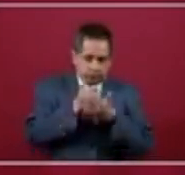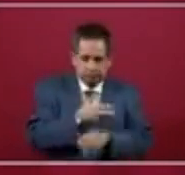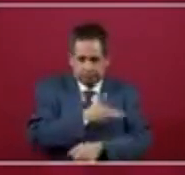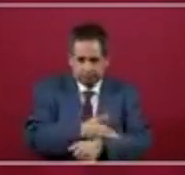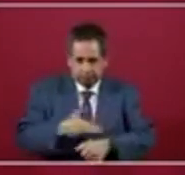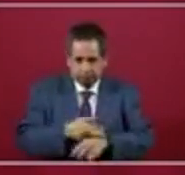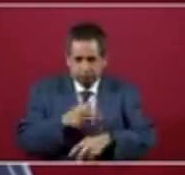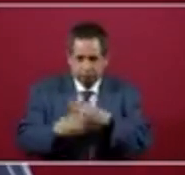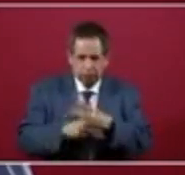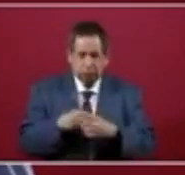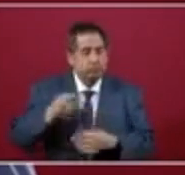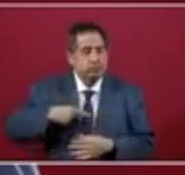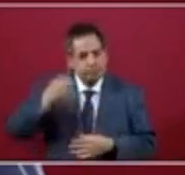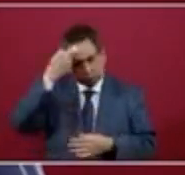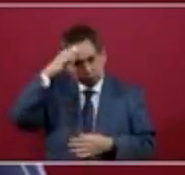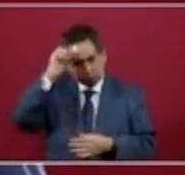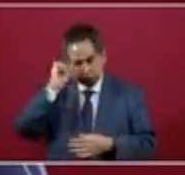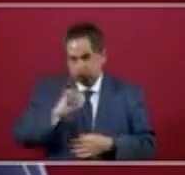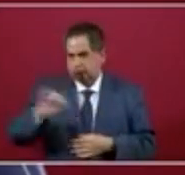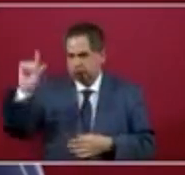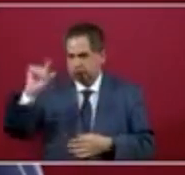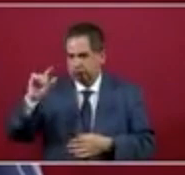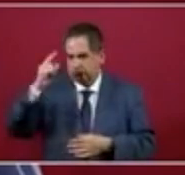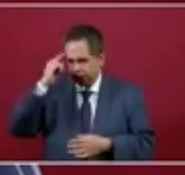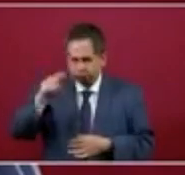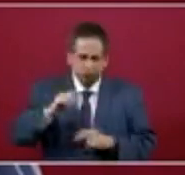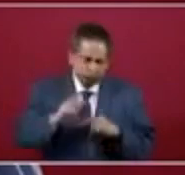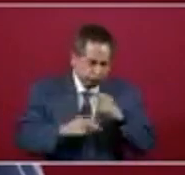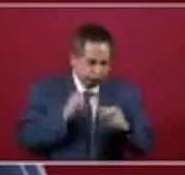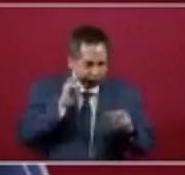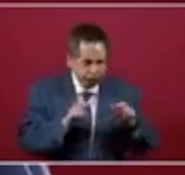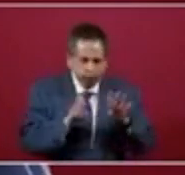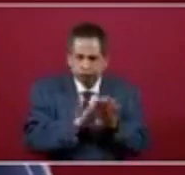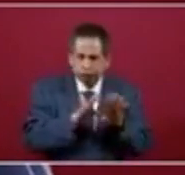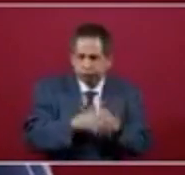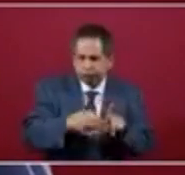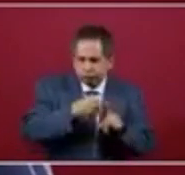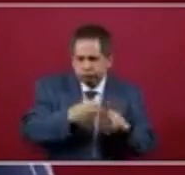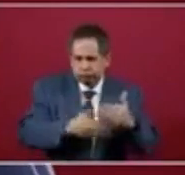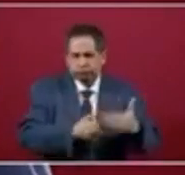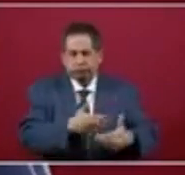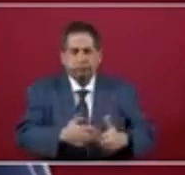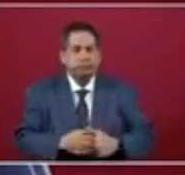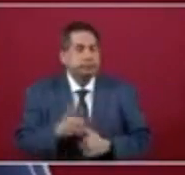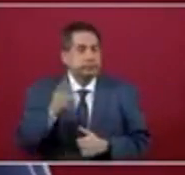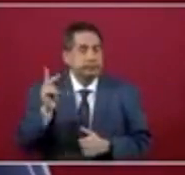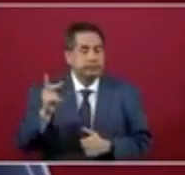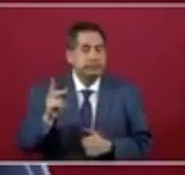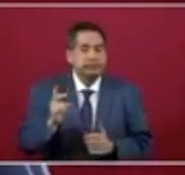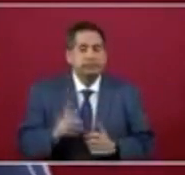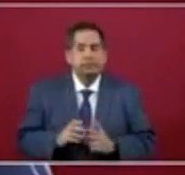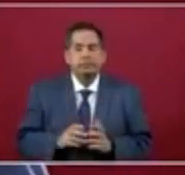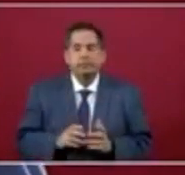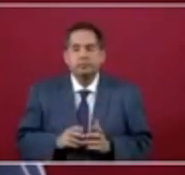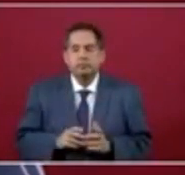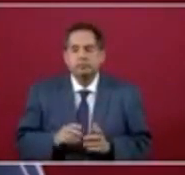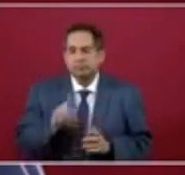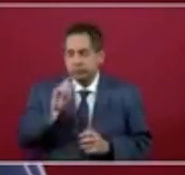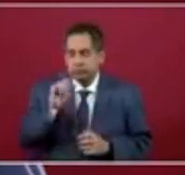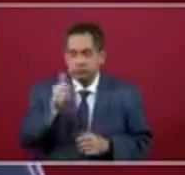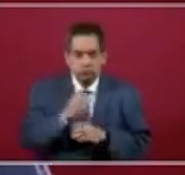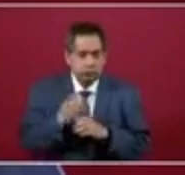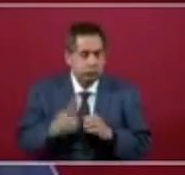y especializados para poder llevar a cabo este proceso. Pero otra